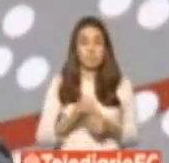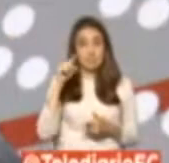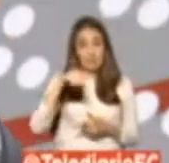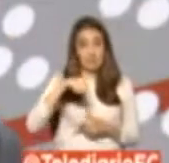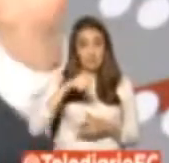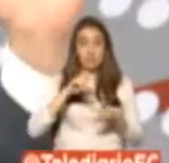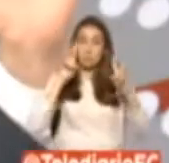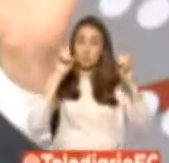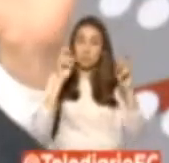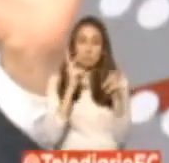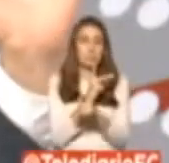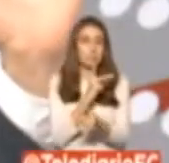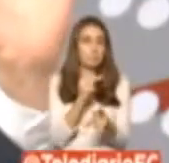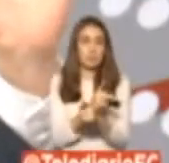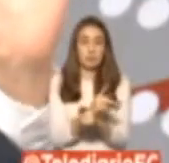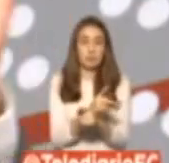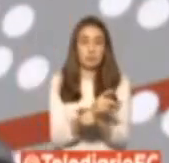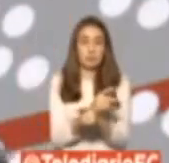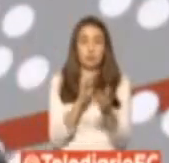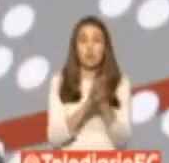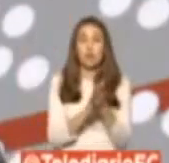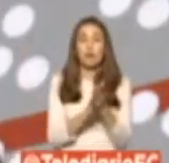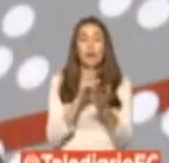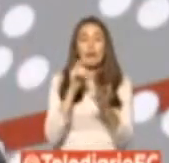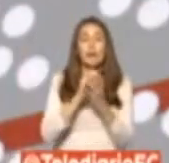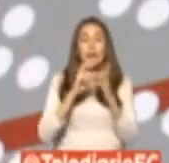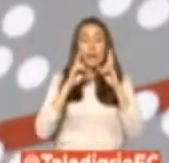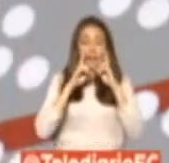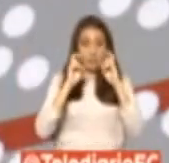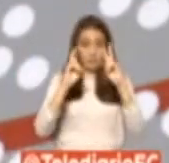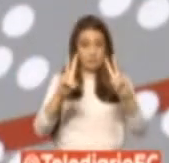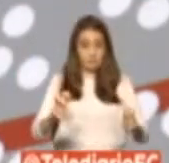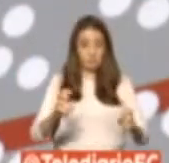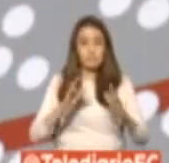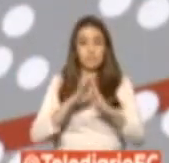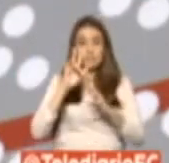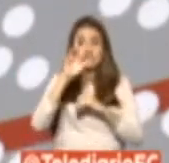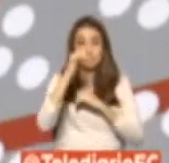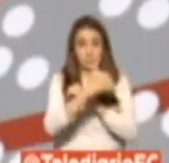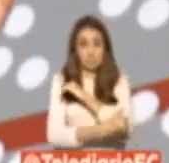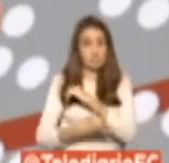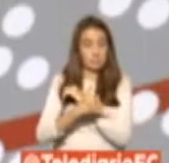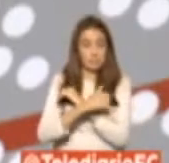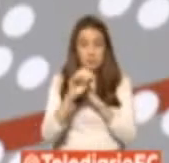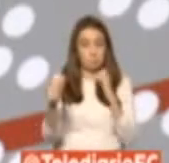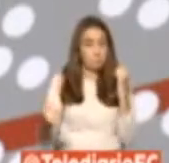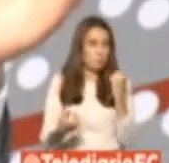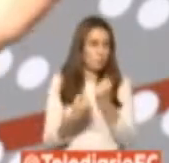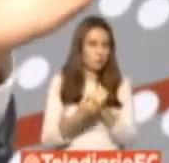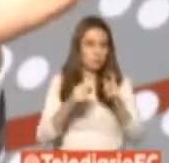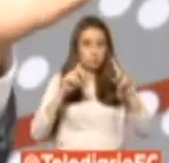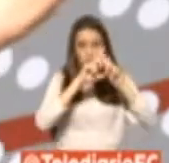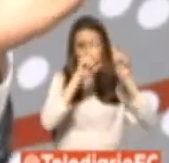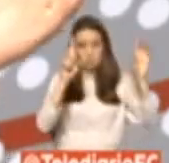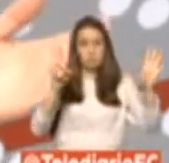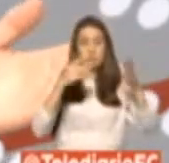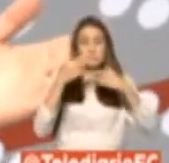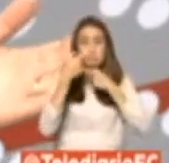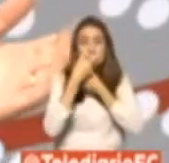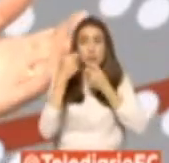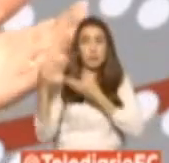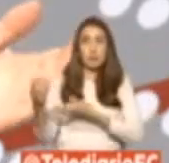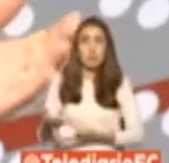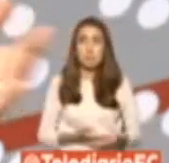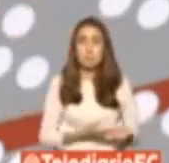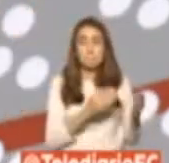hay un tema grave, en el tema del caso de Rizorbe, que es que se llevaría a controlar. Porque es una parte de más... Eso es